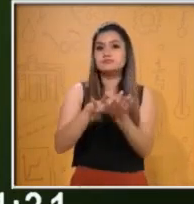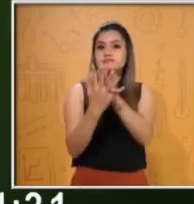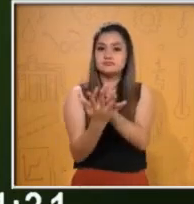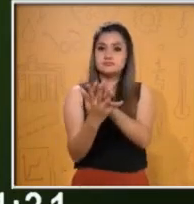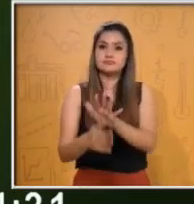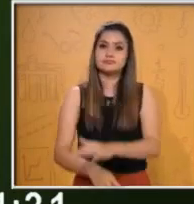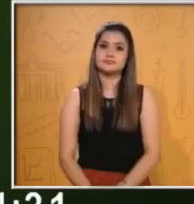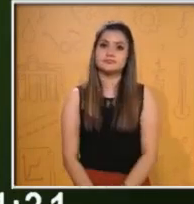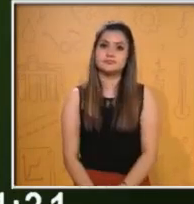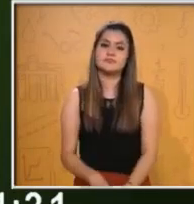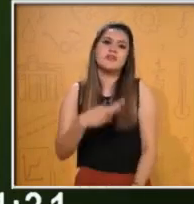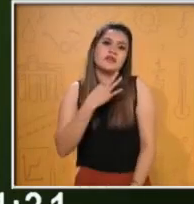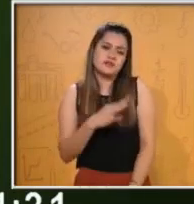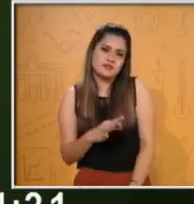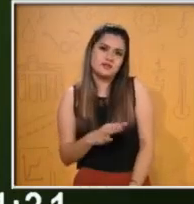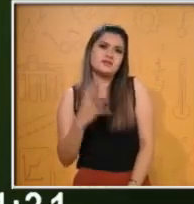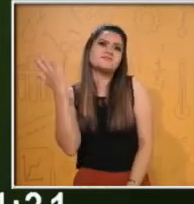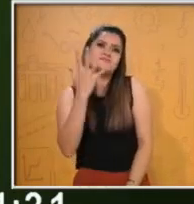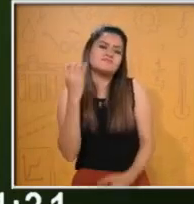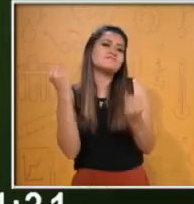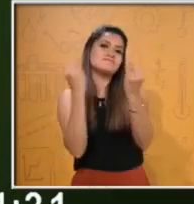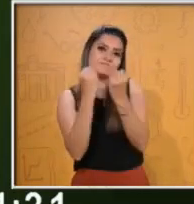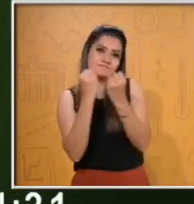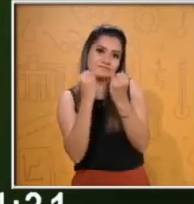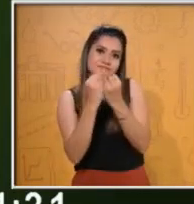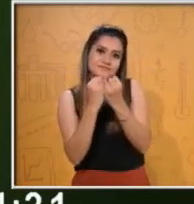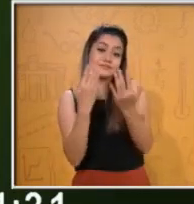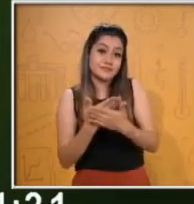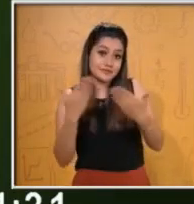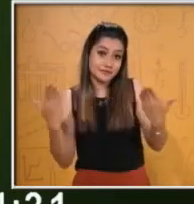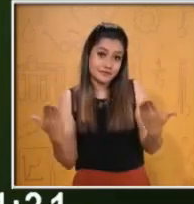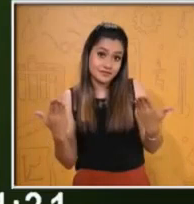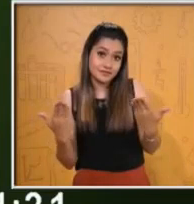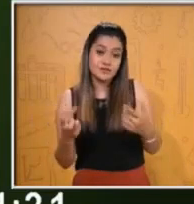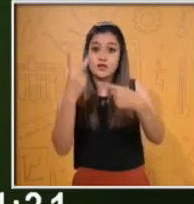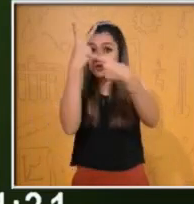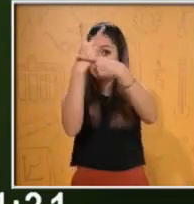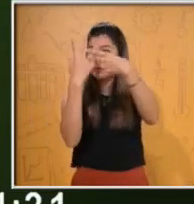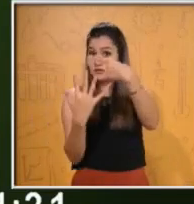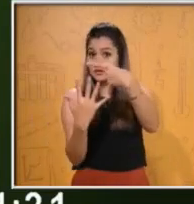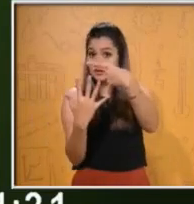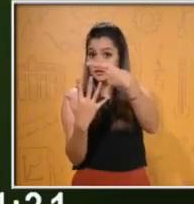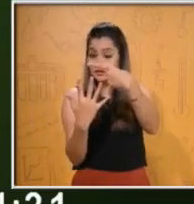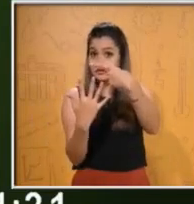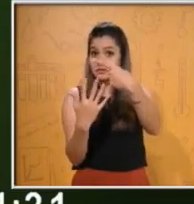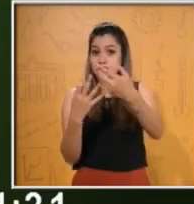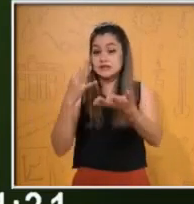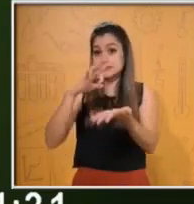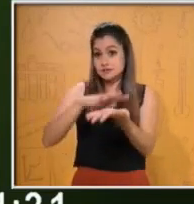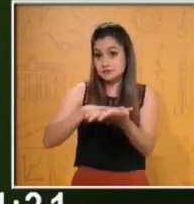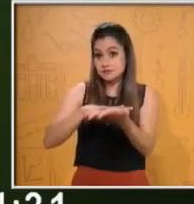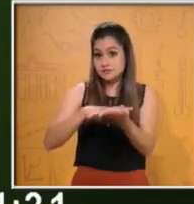mixta, podemos hacerlo de esa manera. Bueno, muy bien. Ahora, 2/5